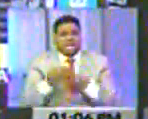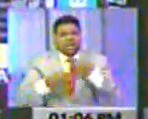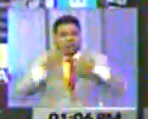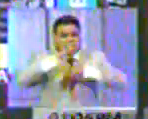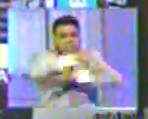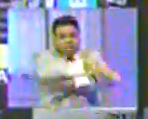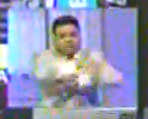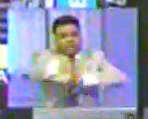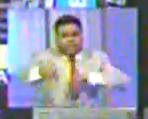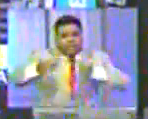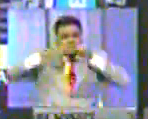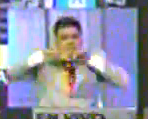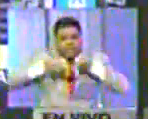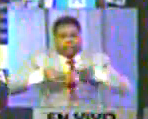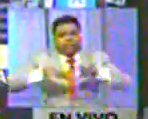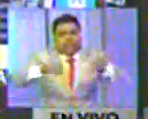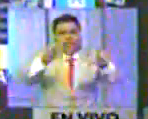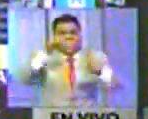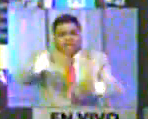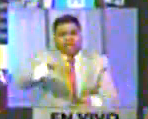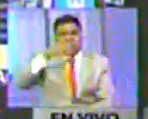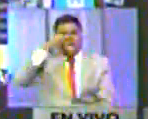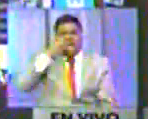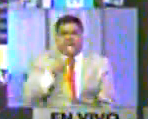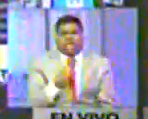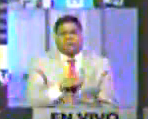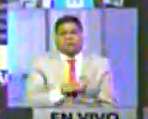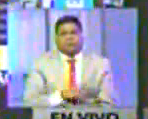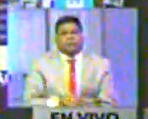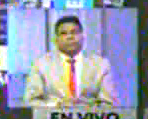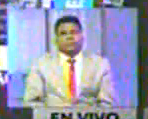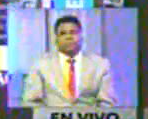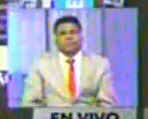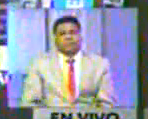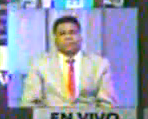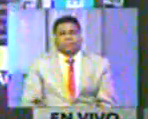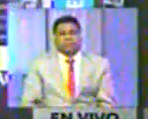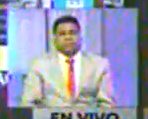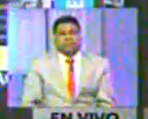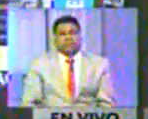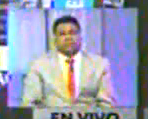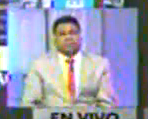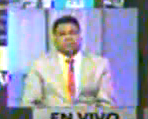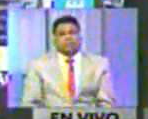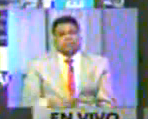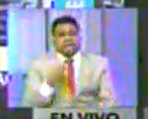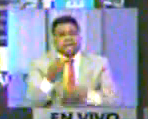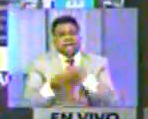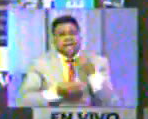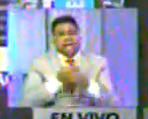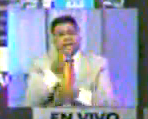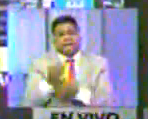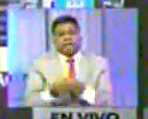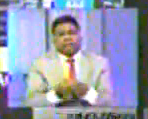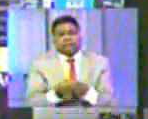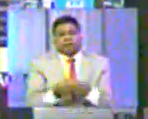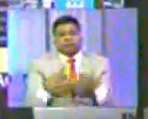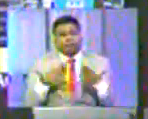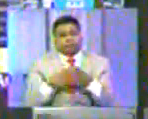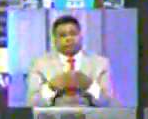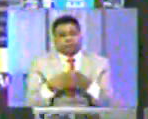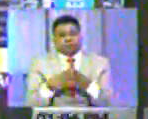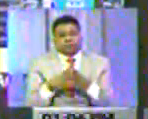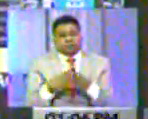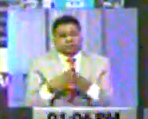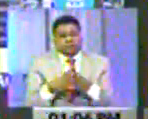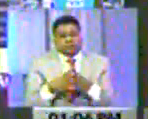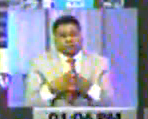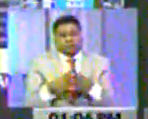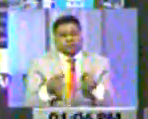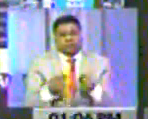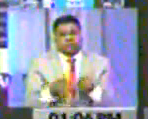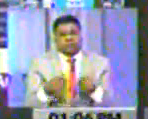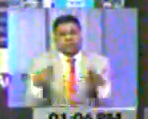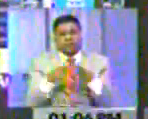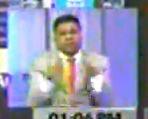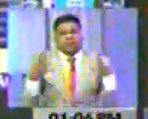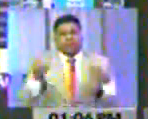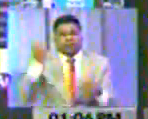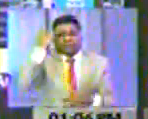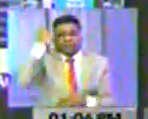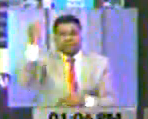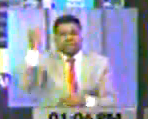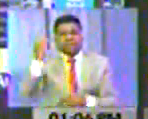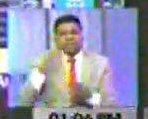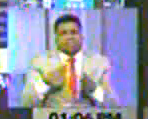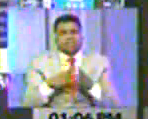que va de año. Operaciones estratégicamente concebidas a partir de la más alta inteligencia